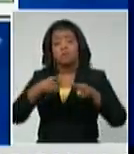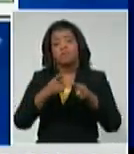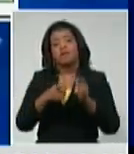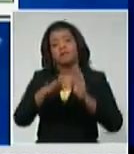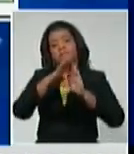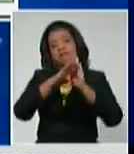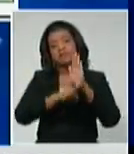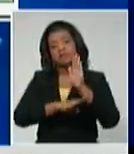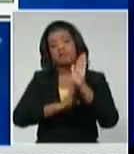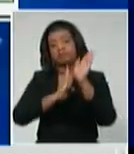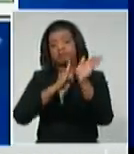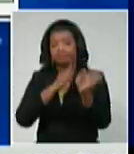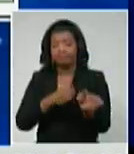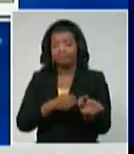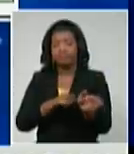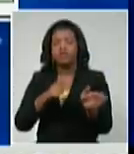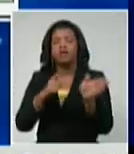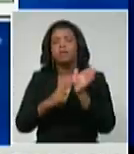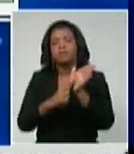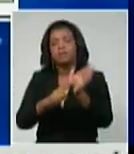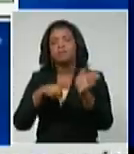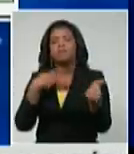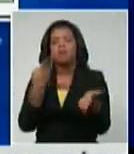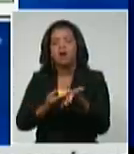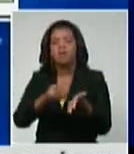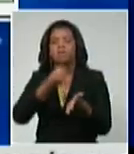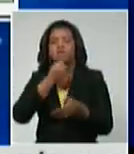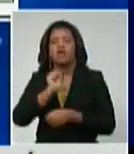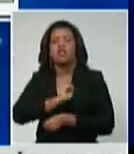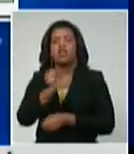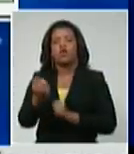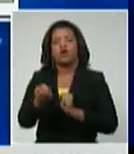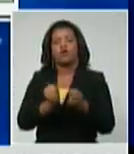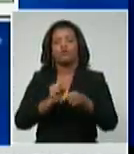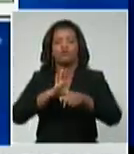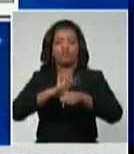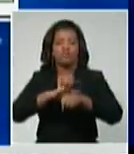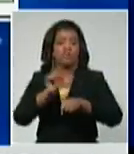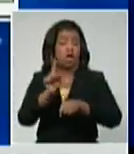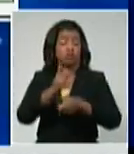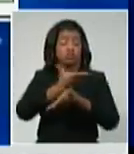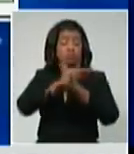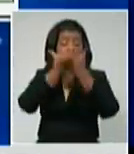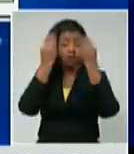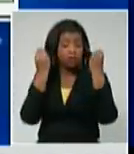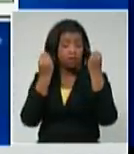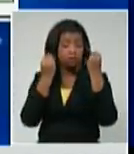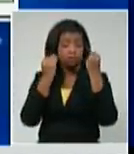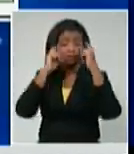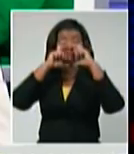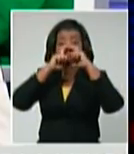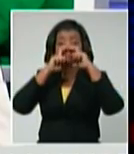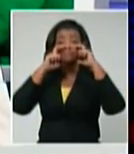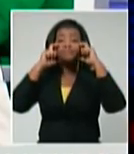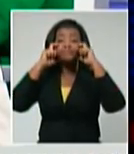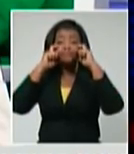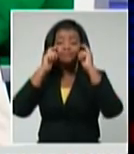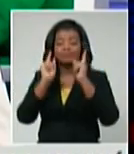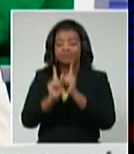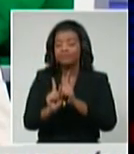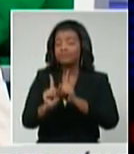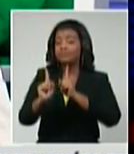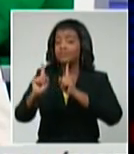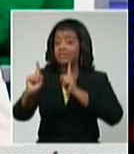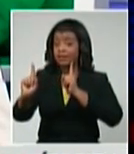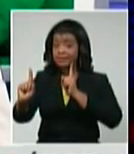puede lograr el control de la enfermedad. No se olviden, nasobuco,